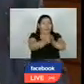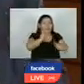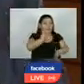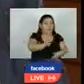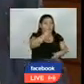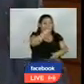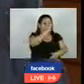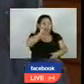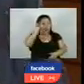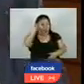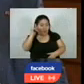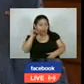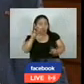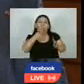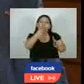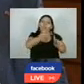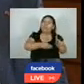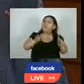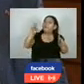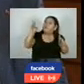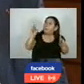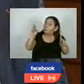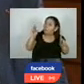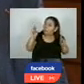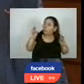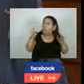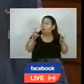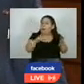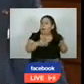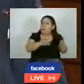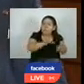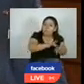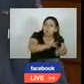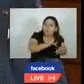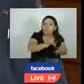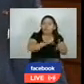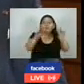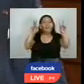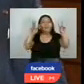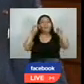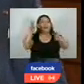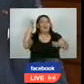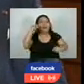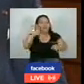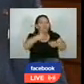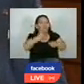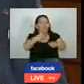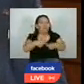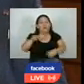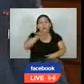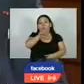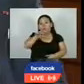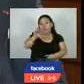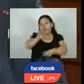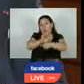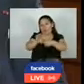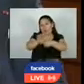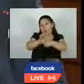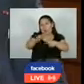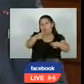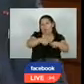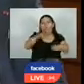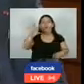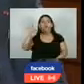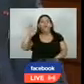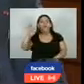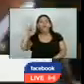ese país. Lasso está imputado por el presunto delito de peculado en la gestión de la naviera estatal Flota Petrolera Ecuatoriana,